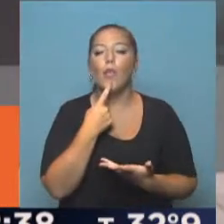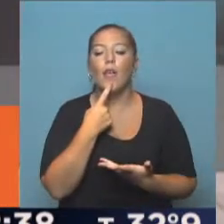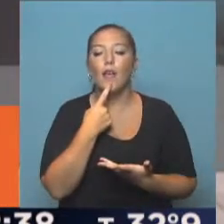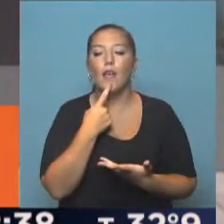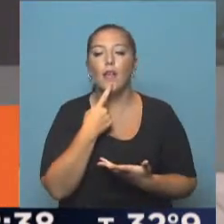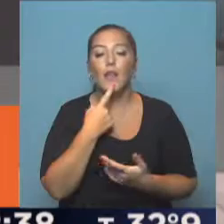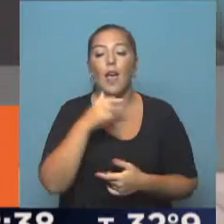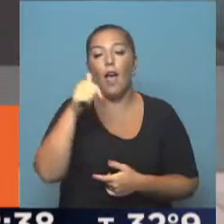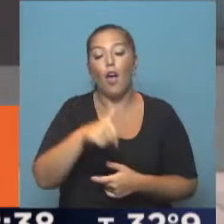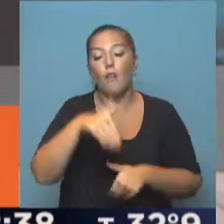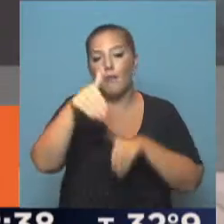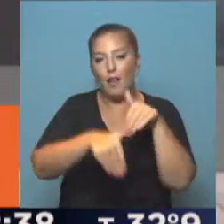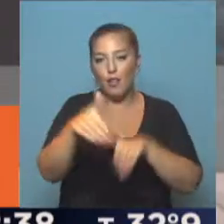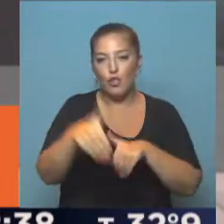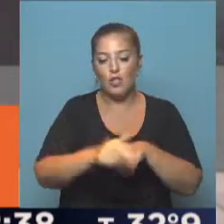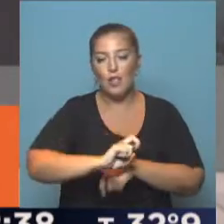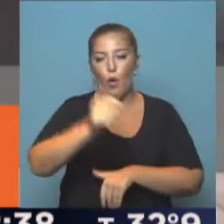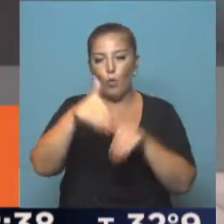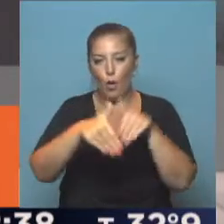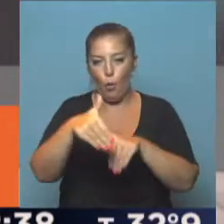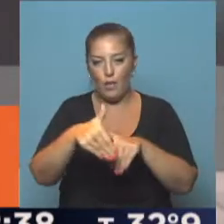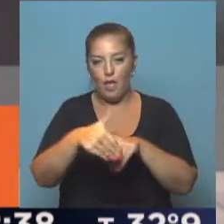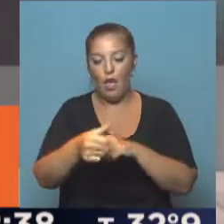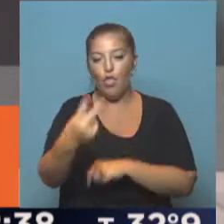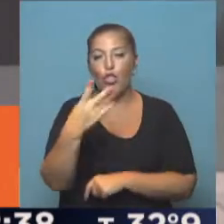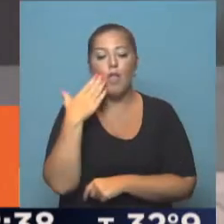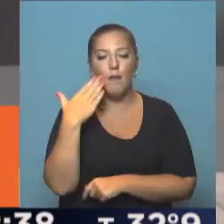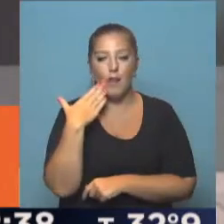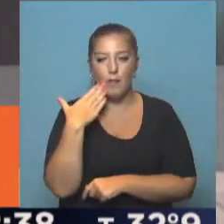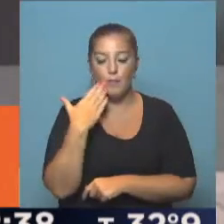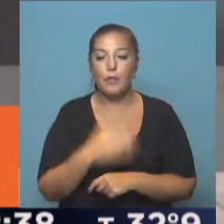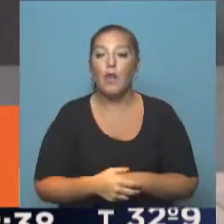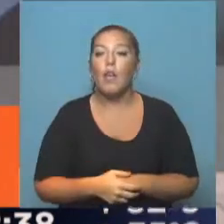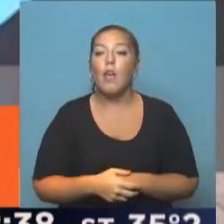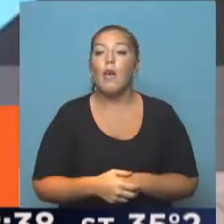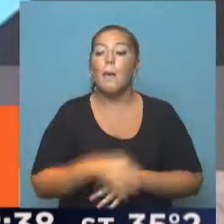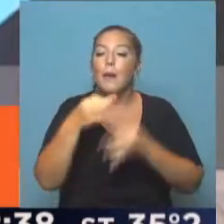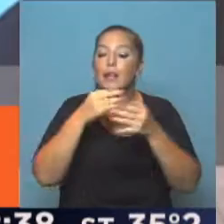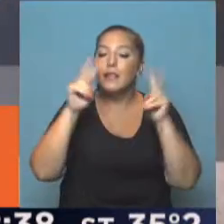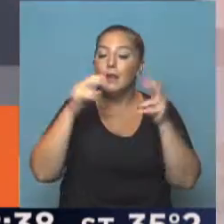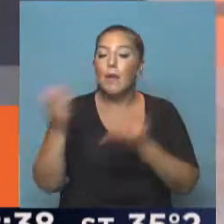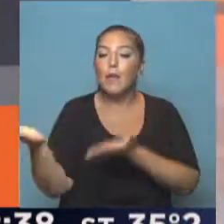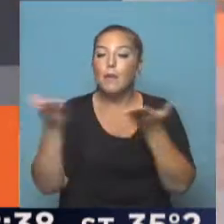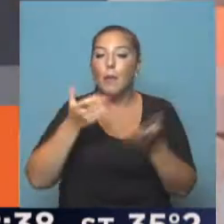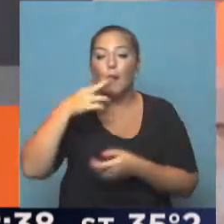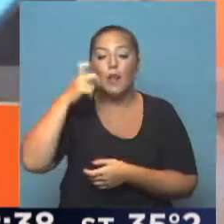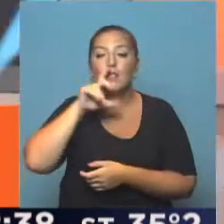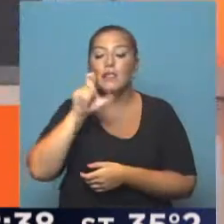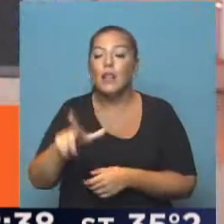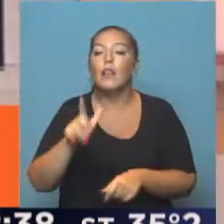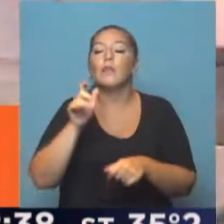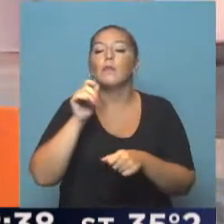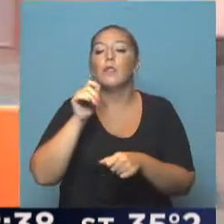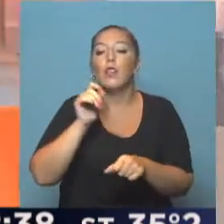que despiertan estas elecciones, esta segunda vuelta el 2 de abril. Para analizar este tema hemos invitado a Maricela Svampa,